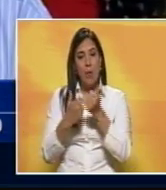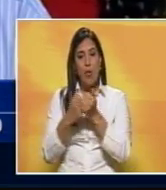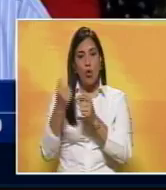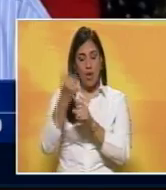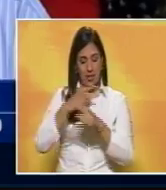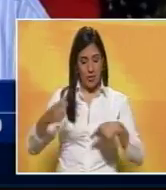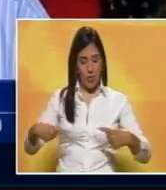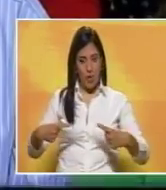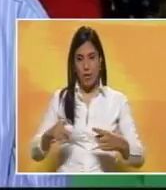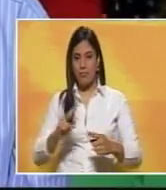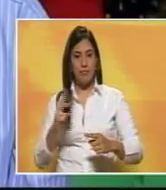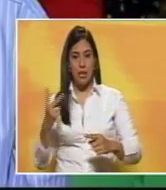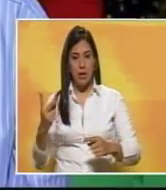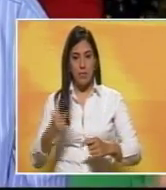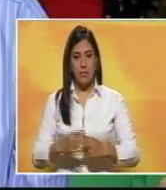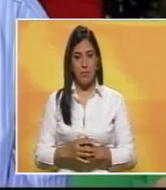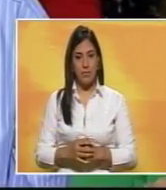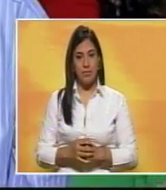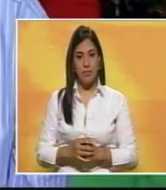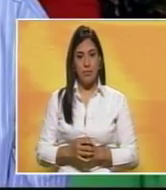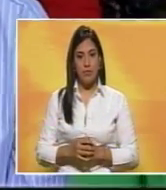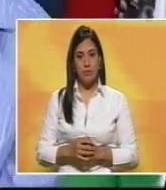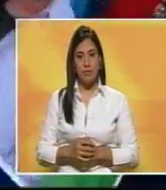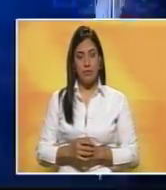anterior mandatario de Rafael Correa.